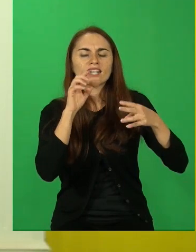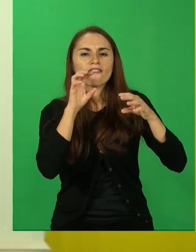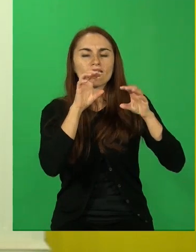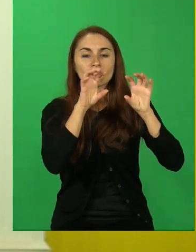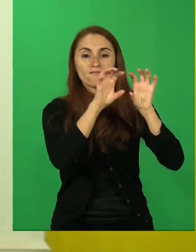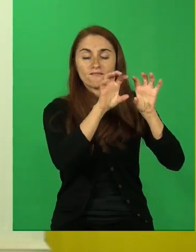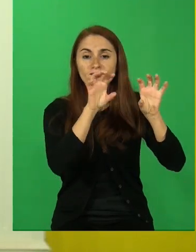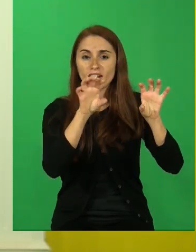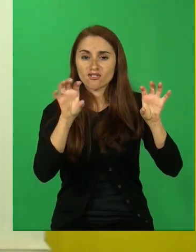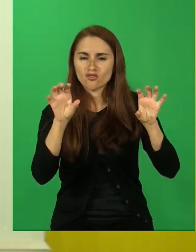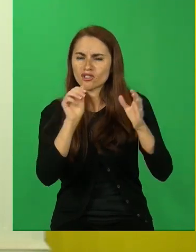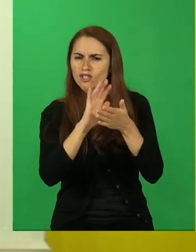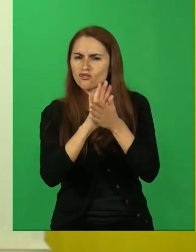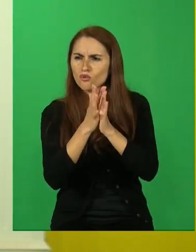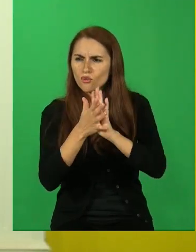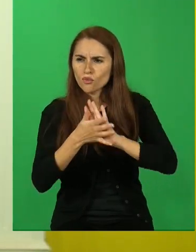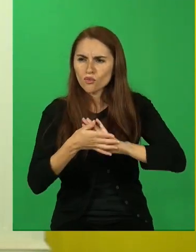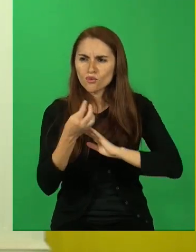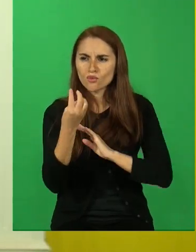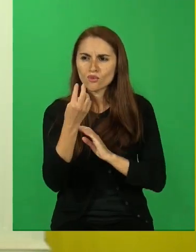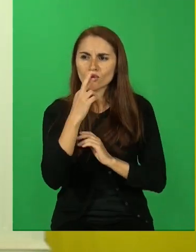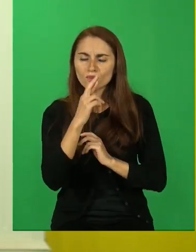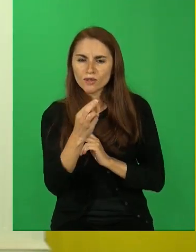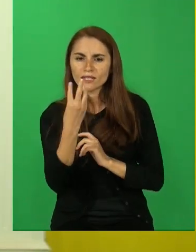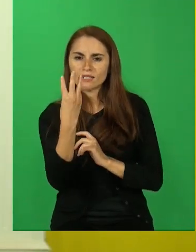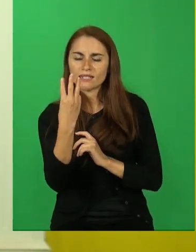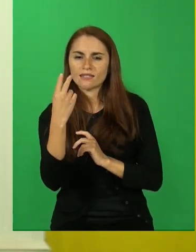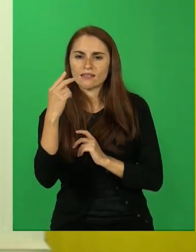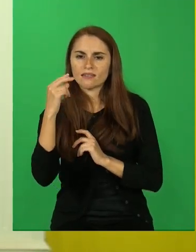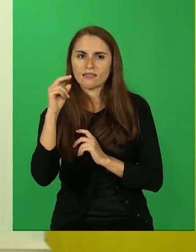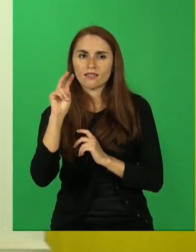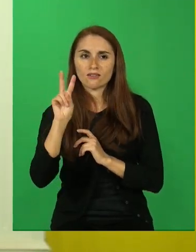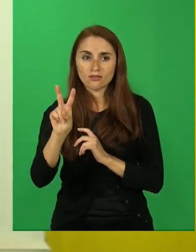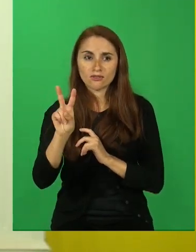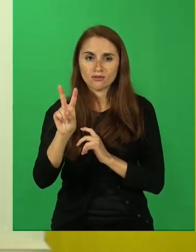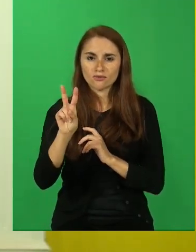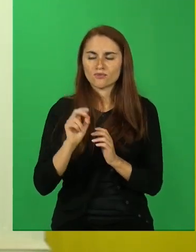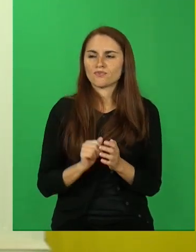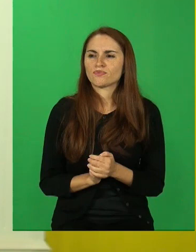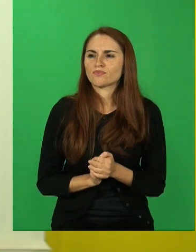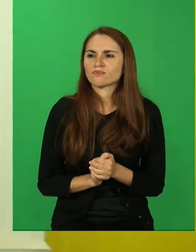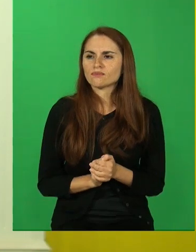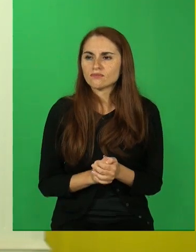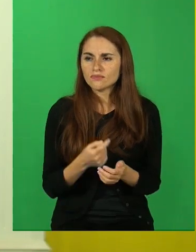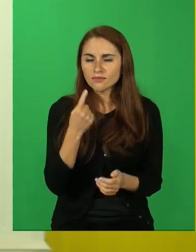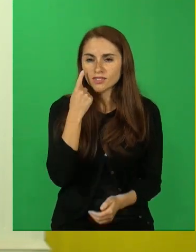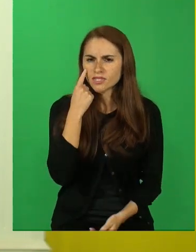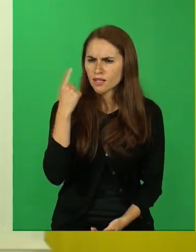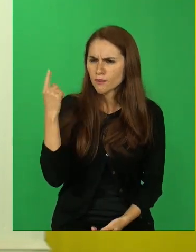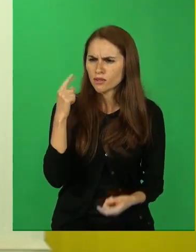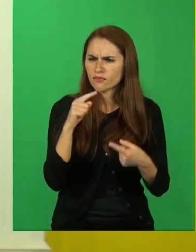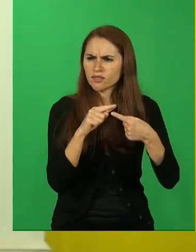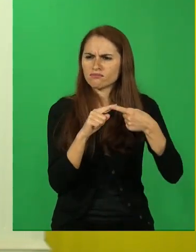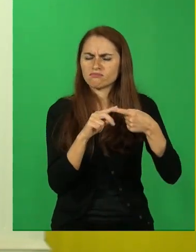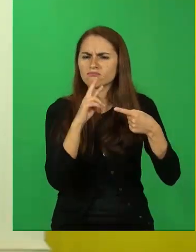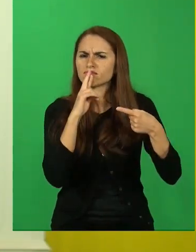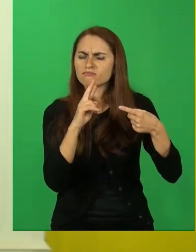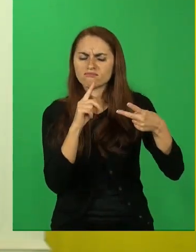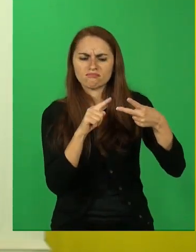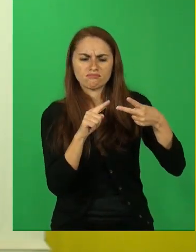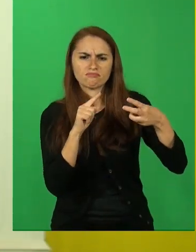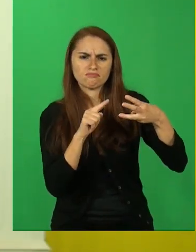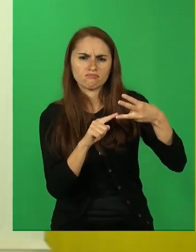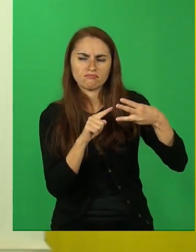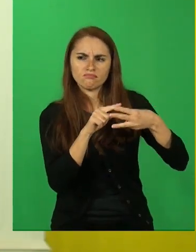32? Entonces, ¿qué tenemos que hacer? Lógico, tenemos que analizar cada una de las alternativas. Para hacer